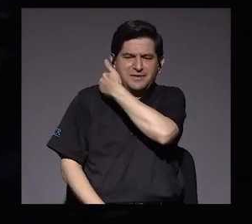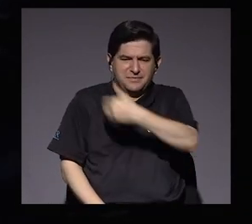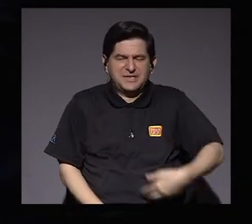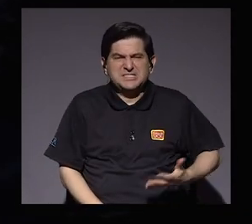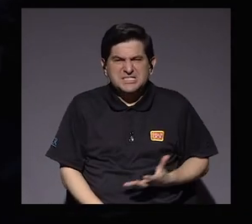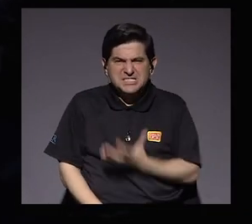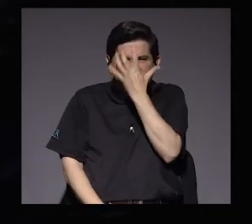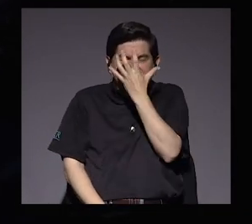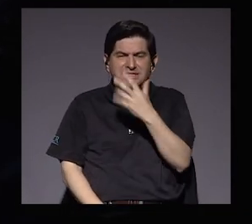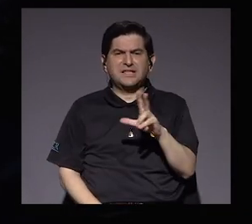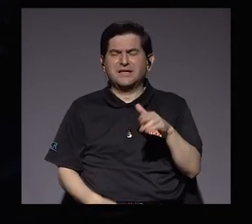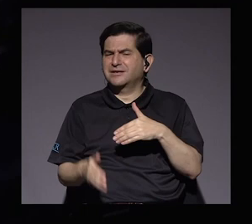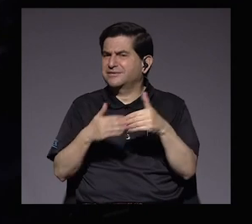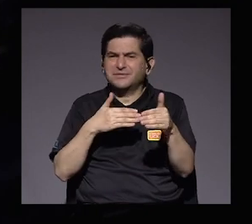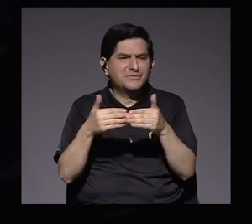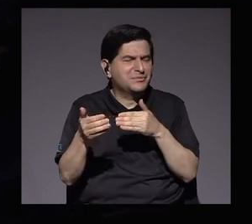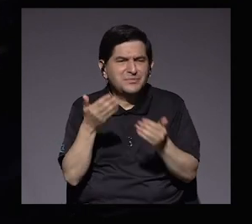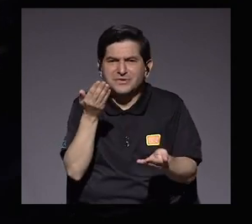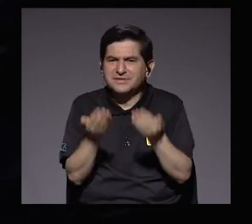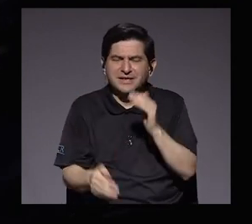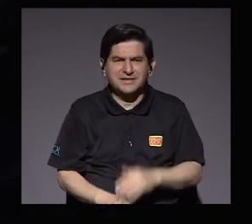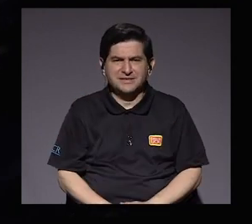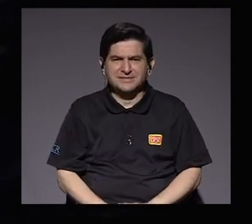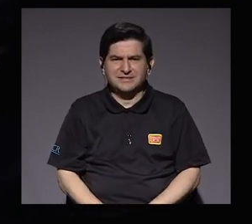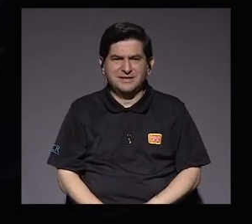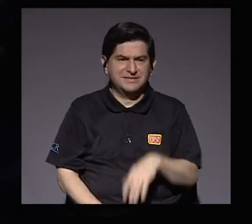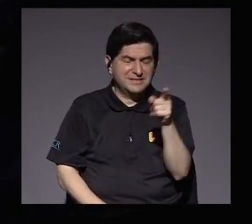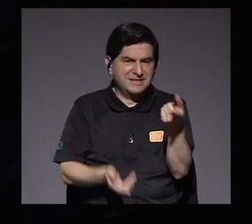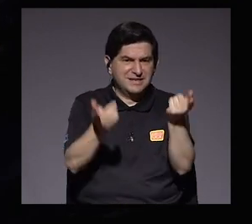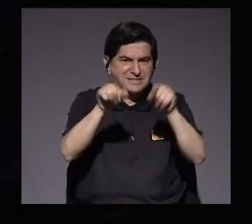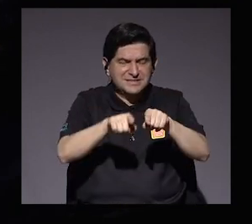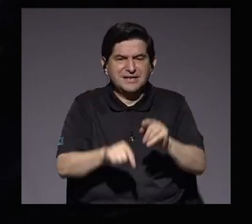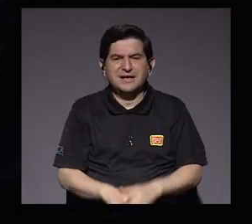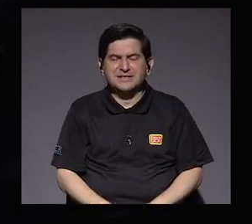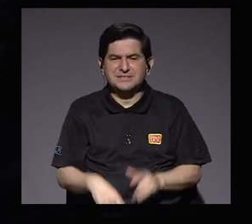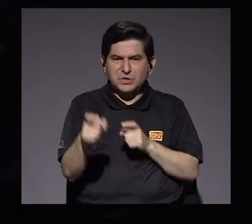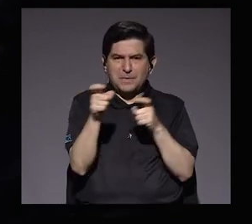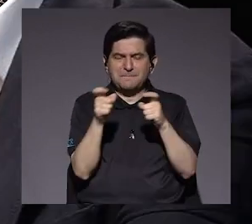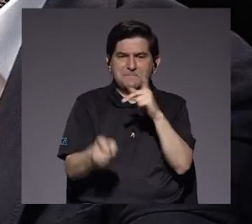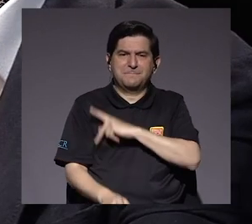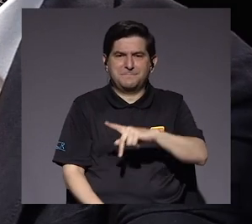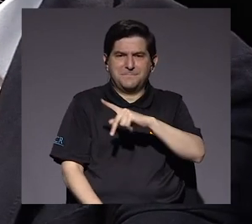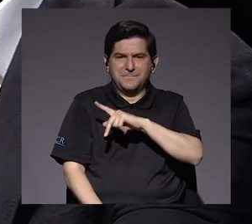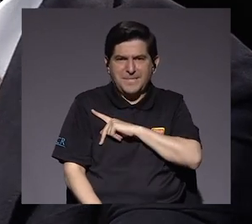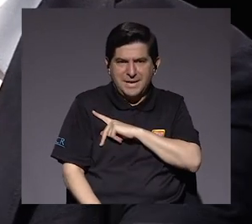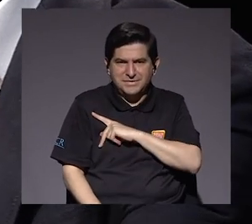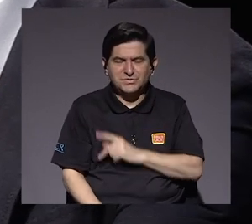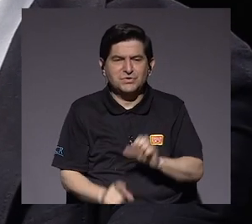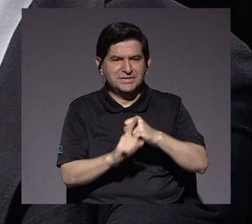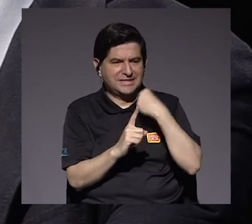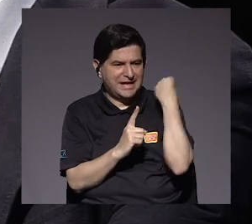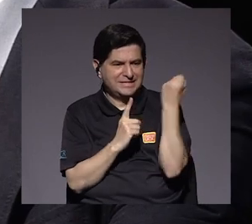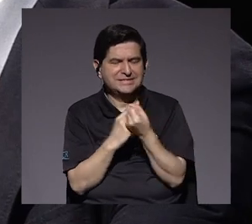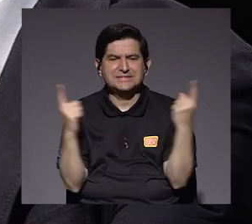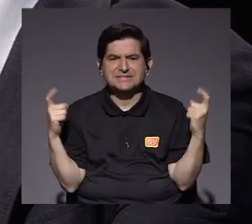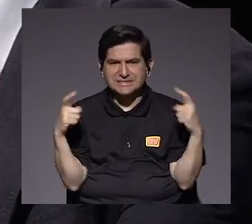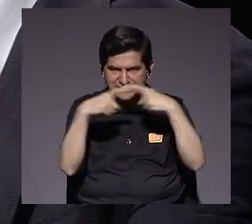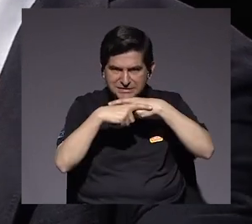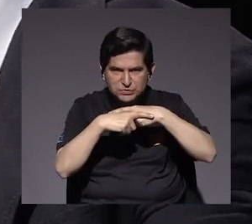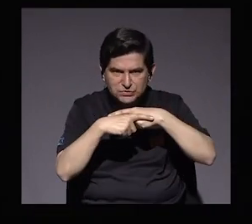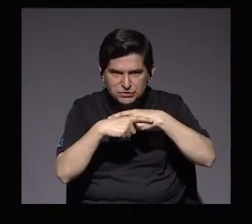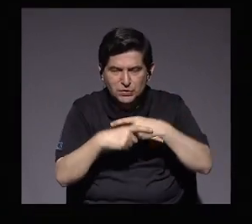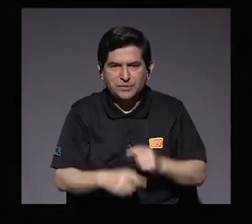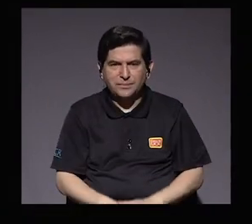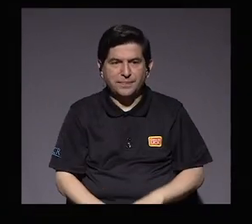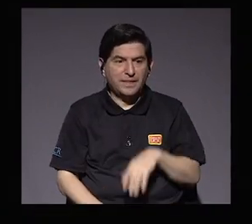nuevo, más allá de la postura, digamos, de términos, digamos, del manejo personal de una situación complicada. Sí, se